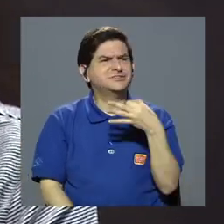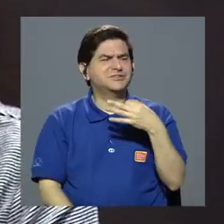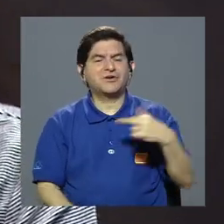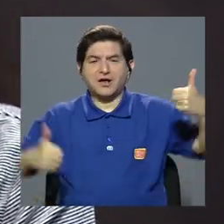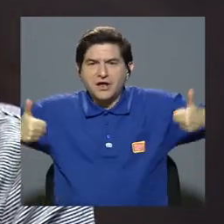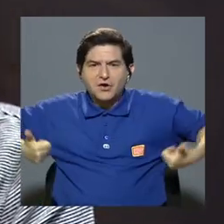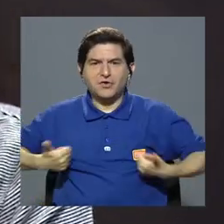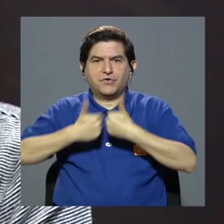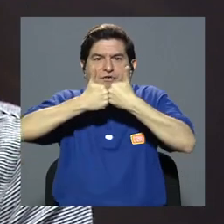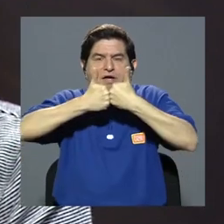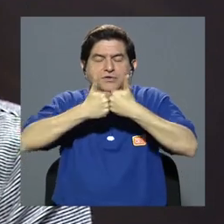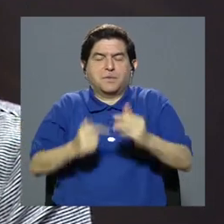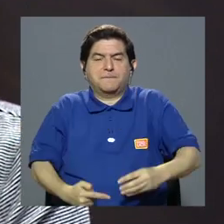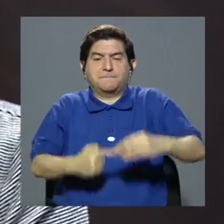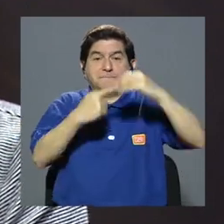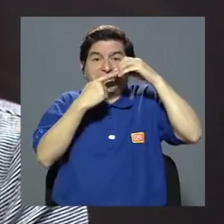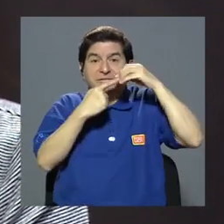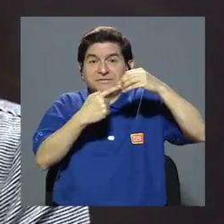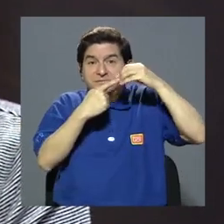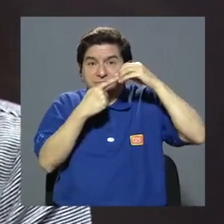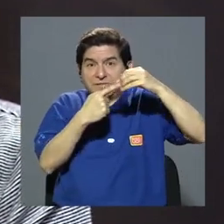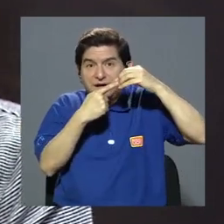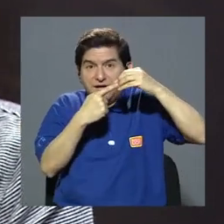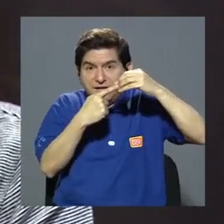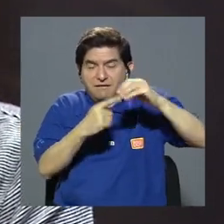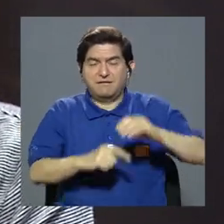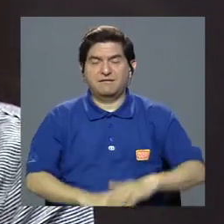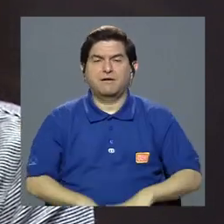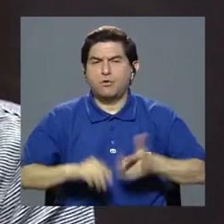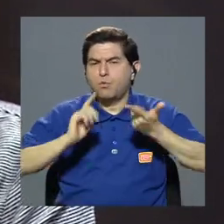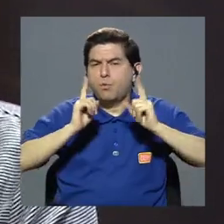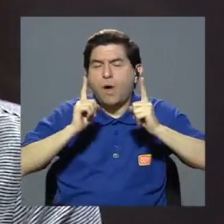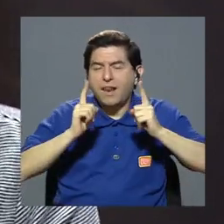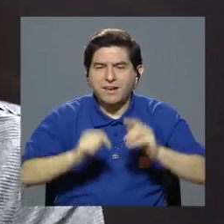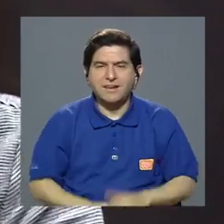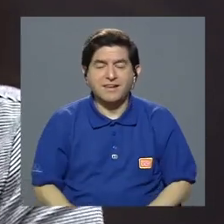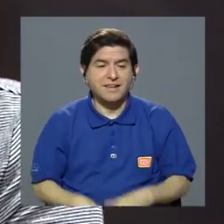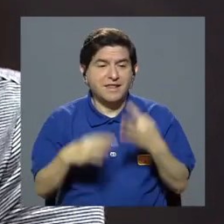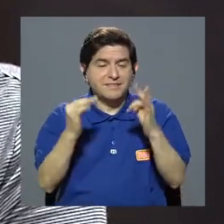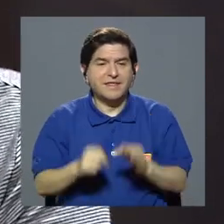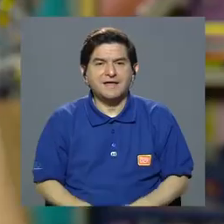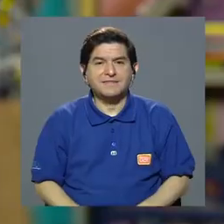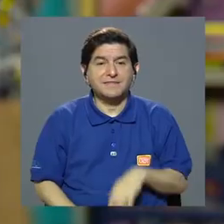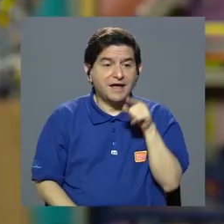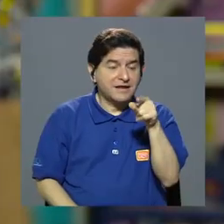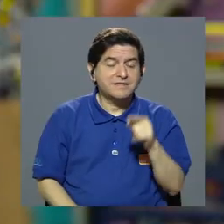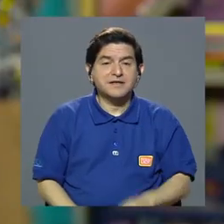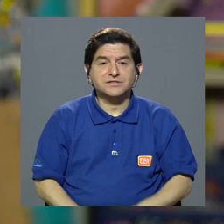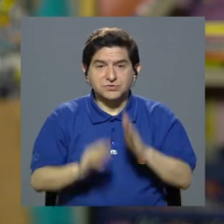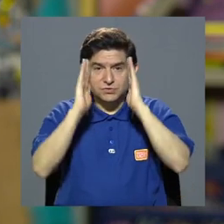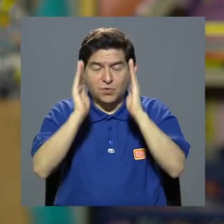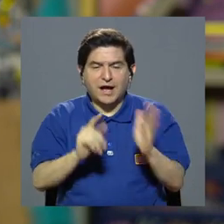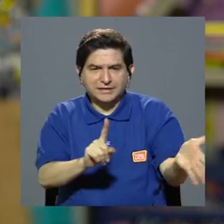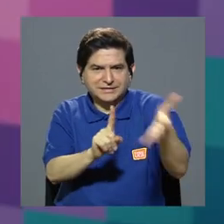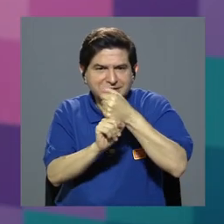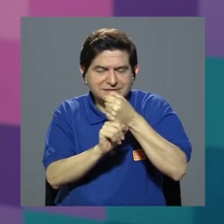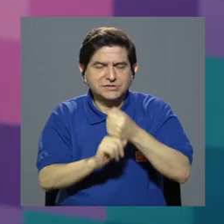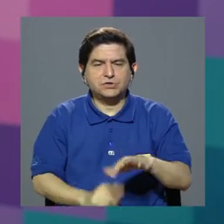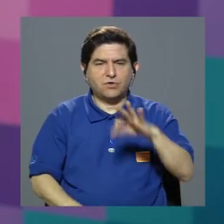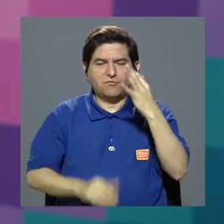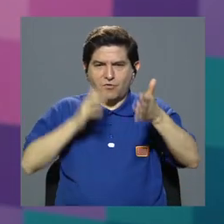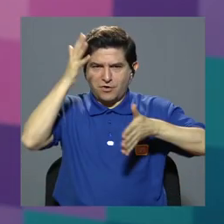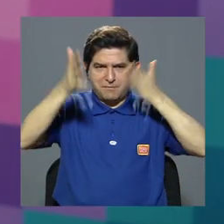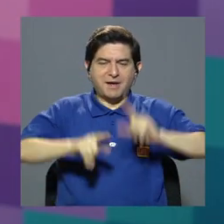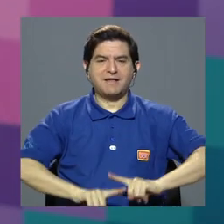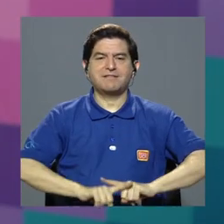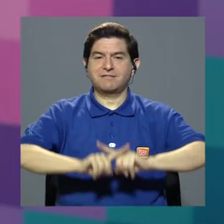el reto un mayor reto sería este eso es captar la atención de ellos verdad hay una forma que sea creativa